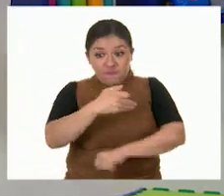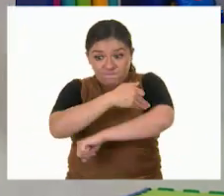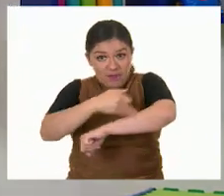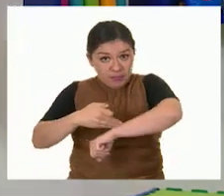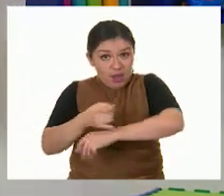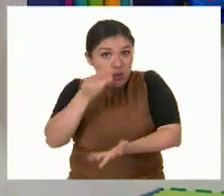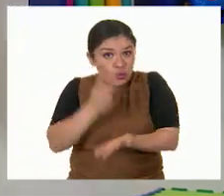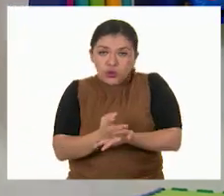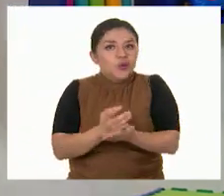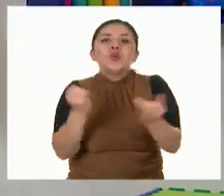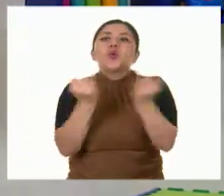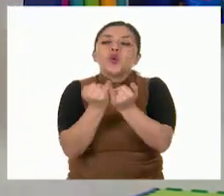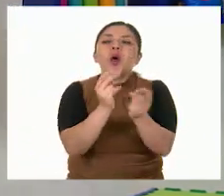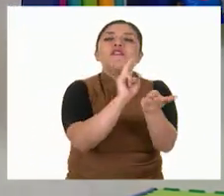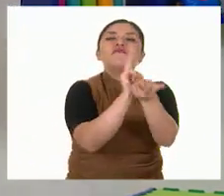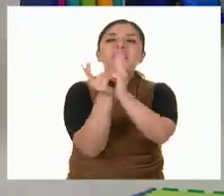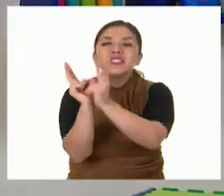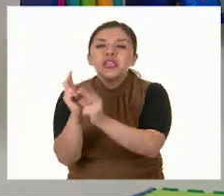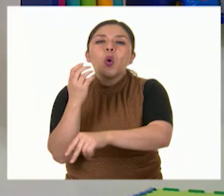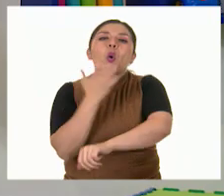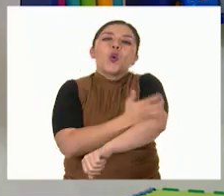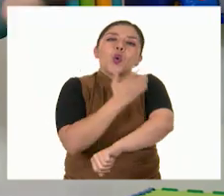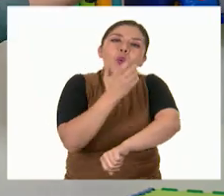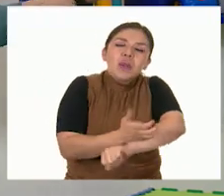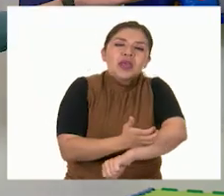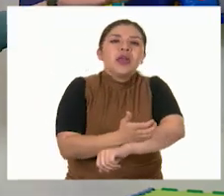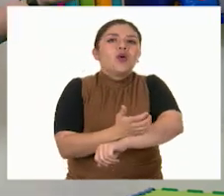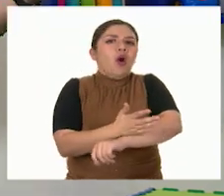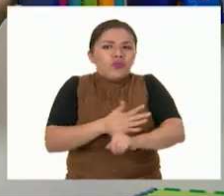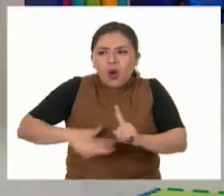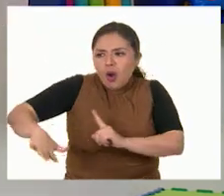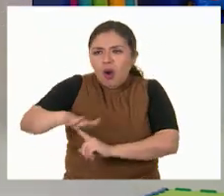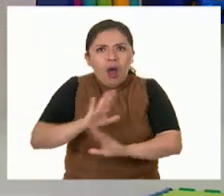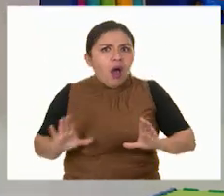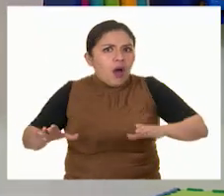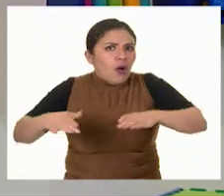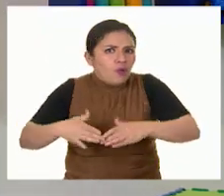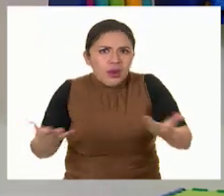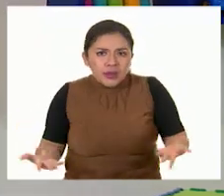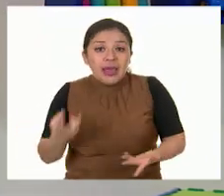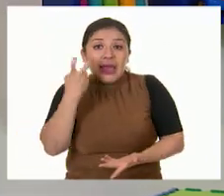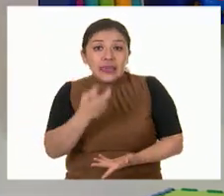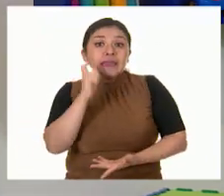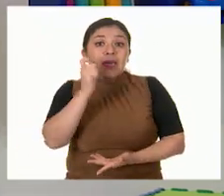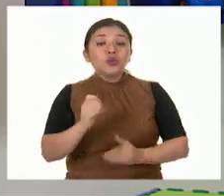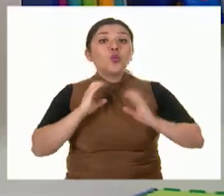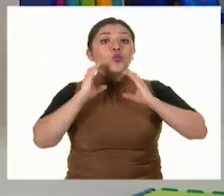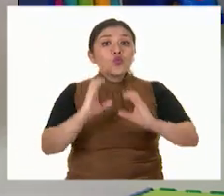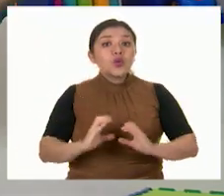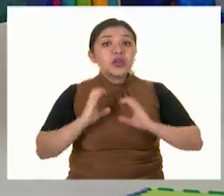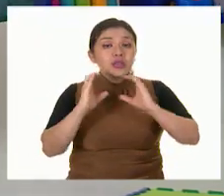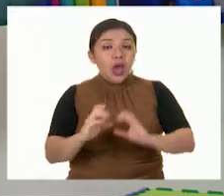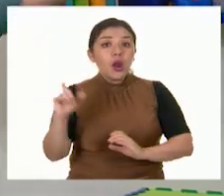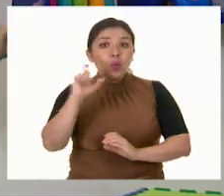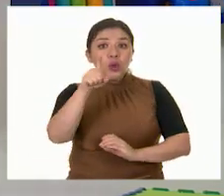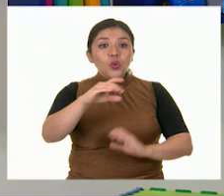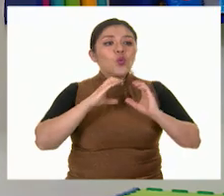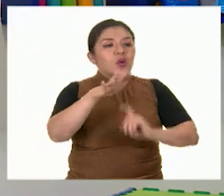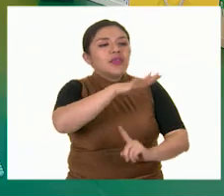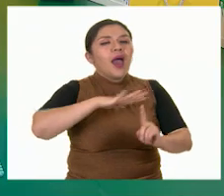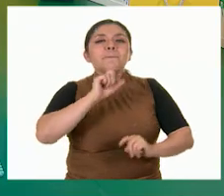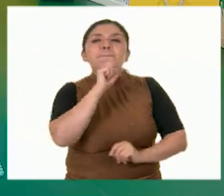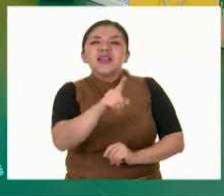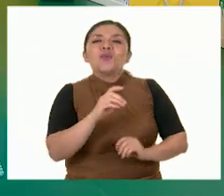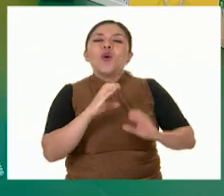familia, también a los vecinos, a los compañeros, bueno, pues a la comunidad en general. Es cuidarse cuando te estás cuidando a los demás